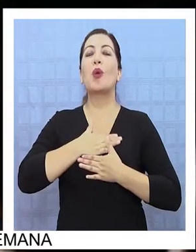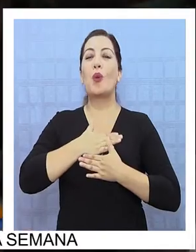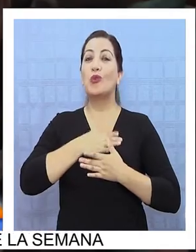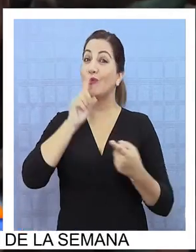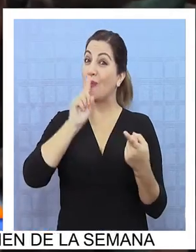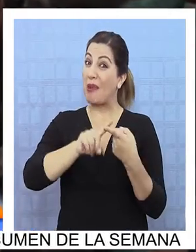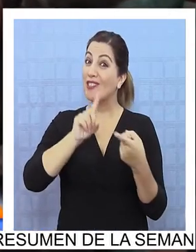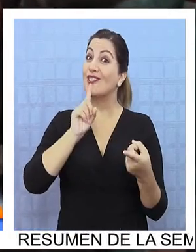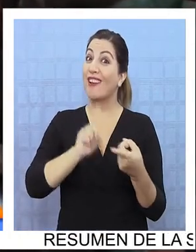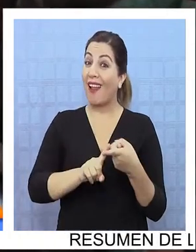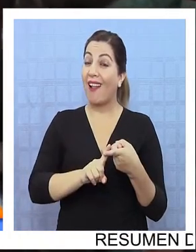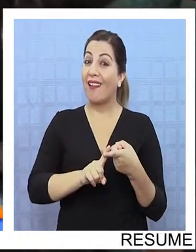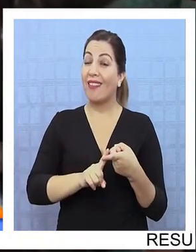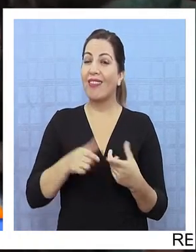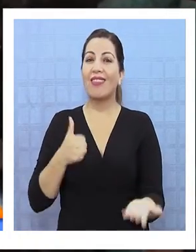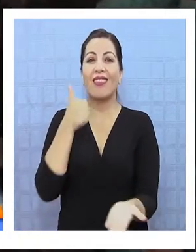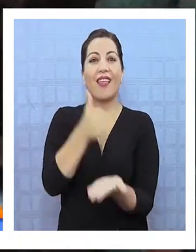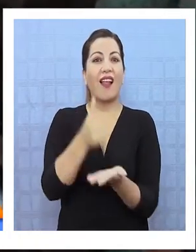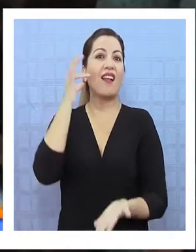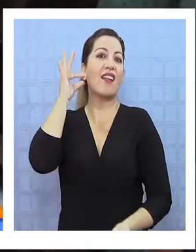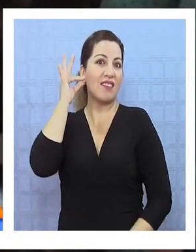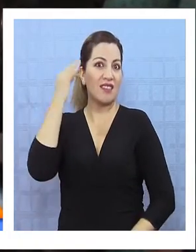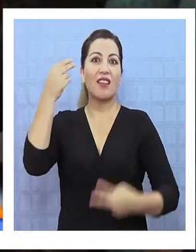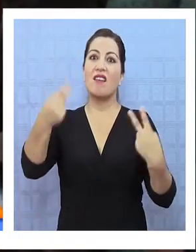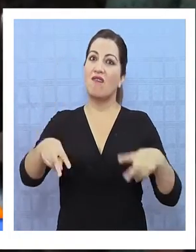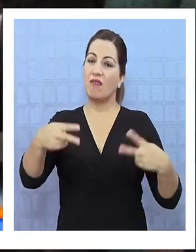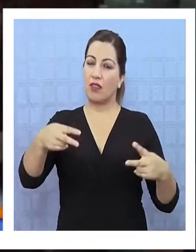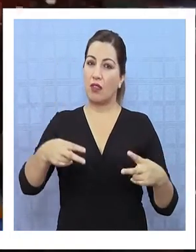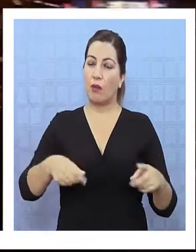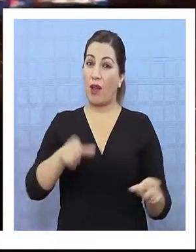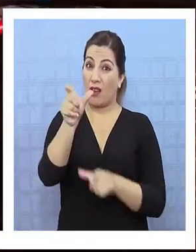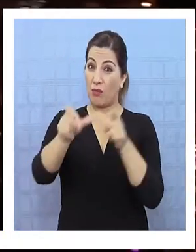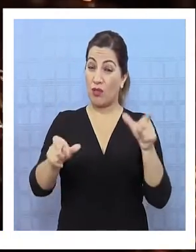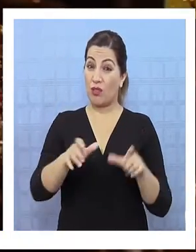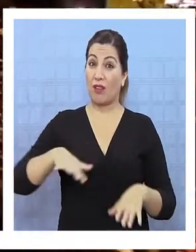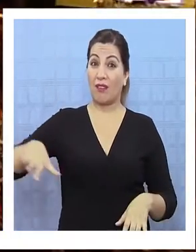Reginato, pero que sin duda no convence a todo público.